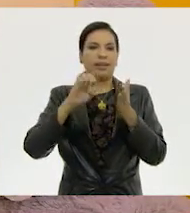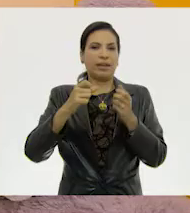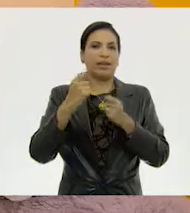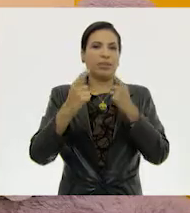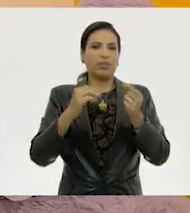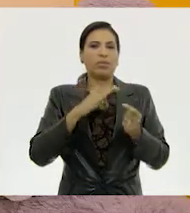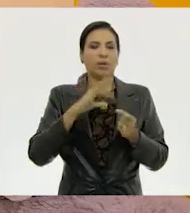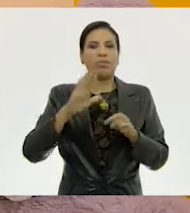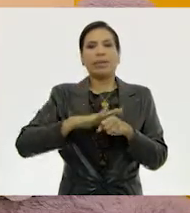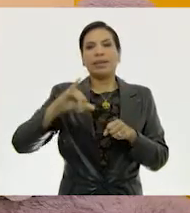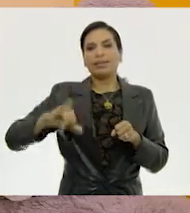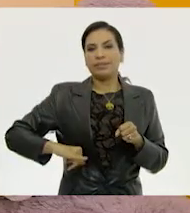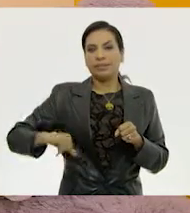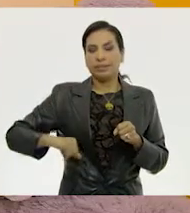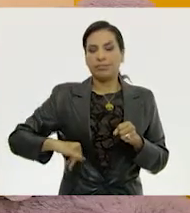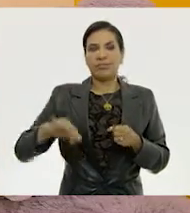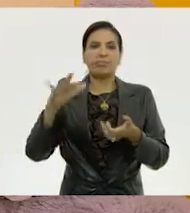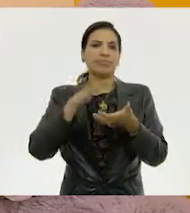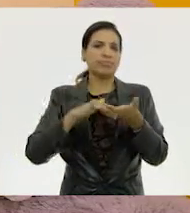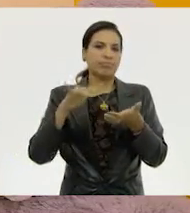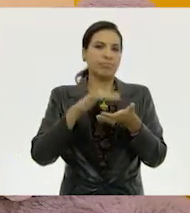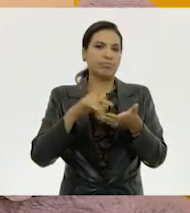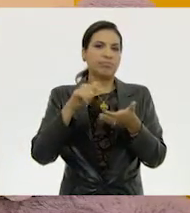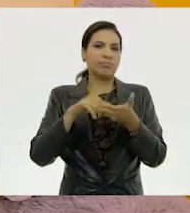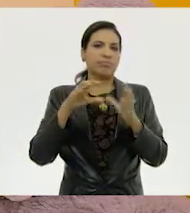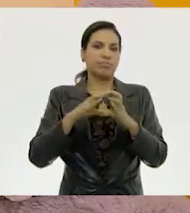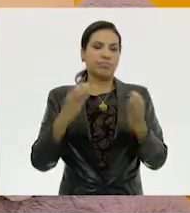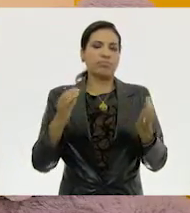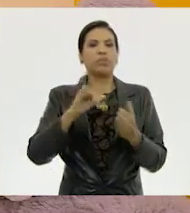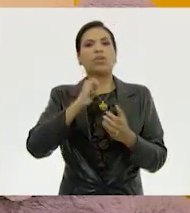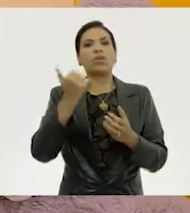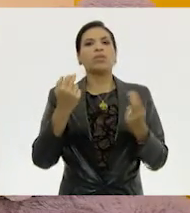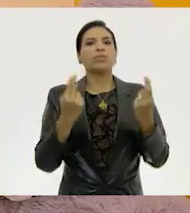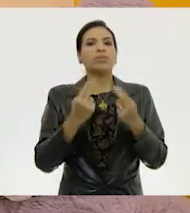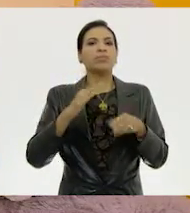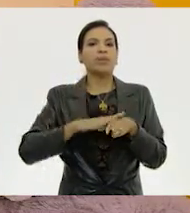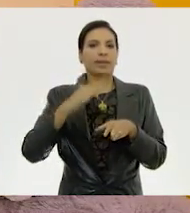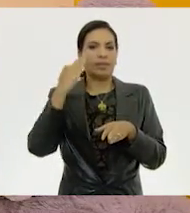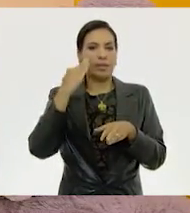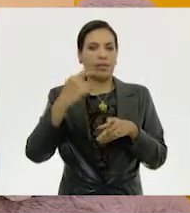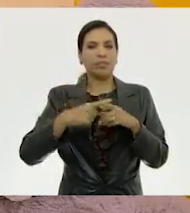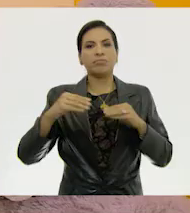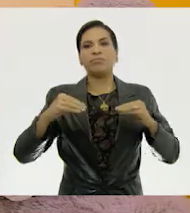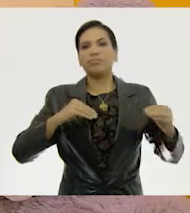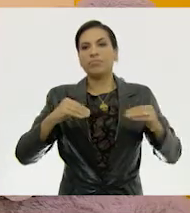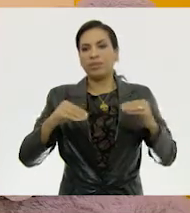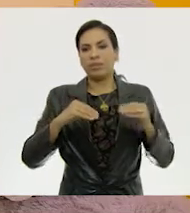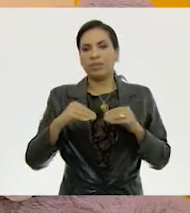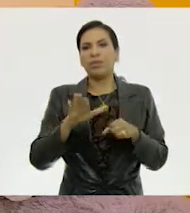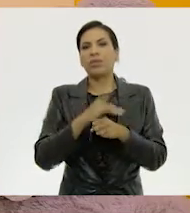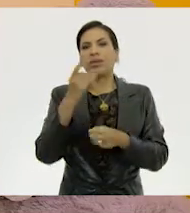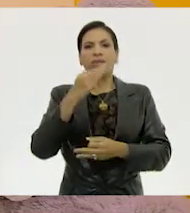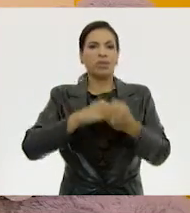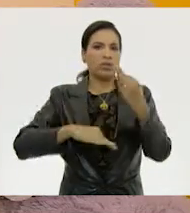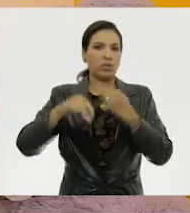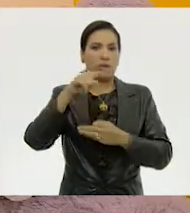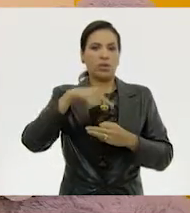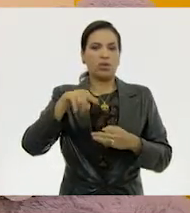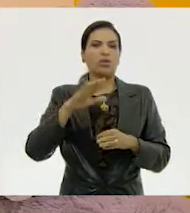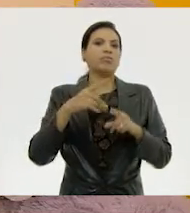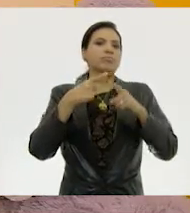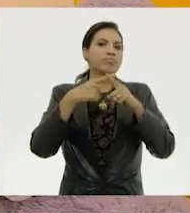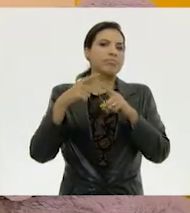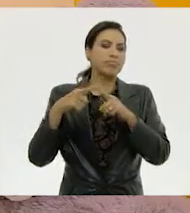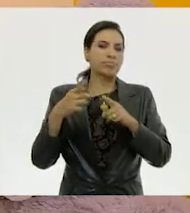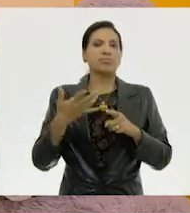pueden estar más interesados en leer un cuento, otros pueden necesitar más tiempo de movimiento, porque todas y todos somos